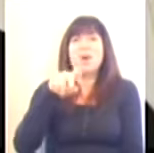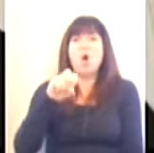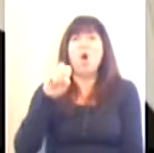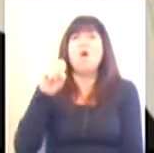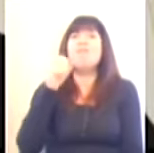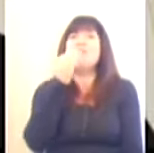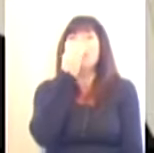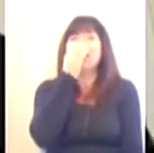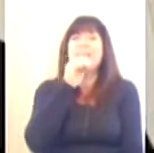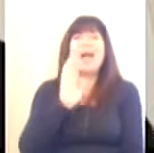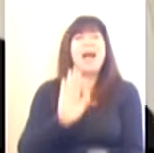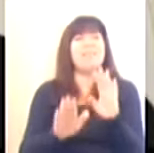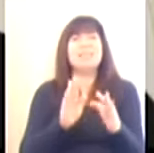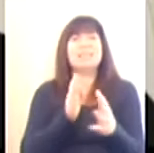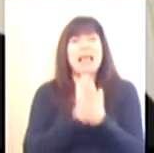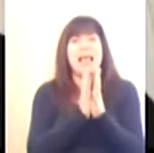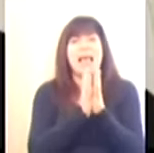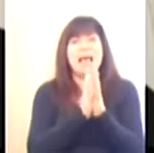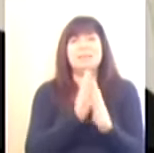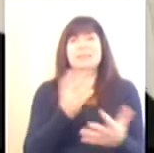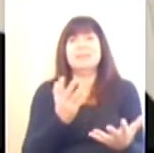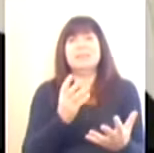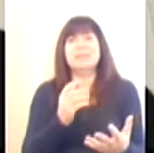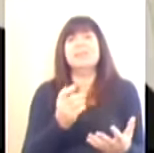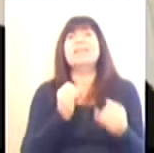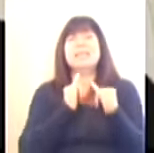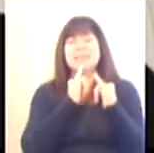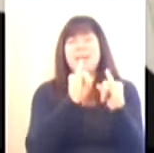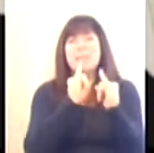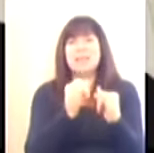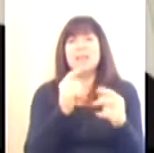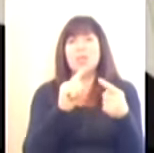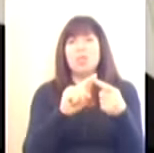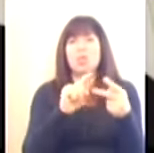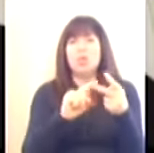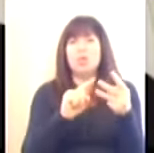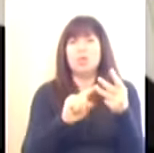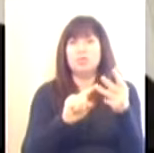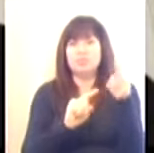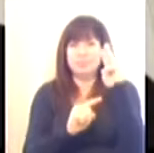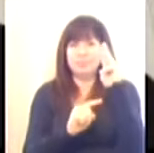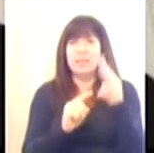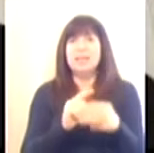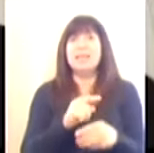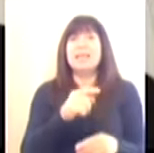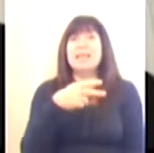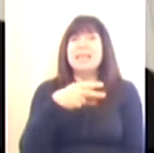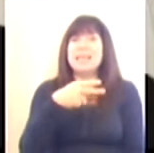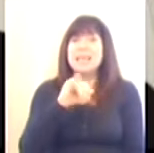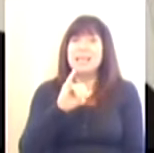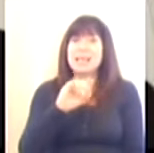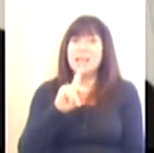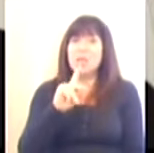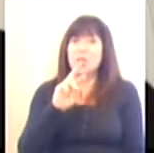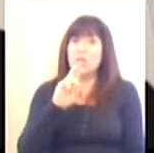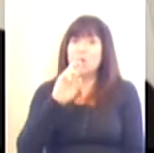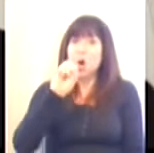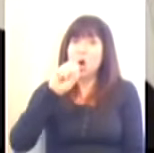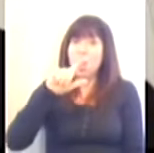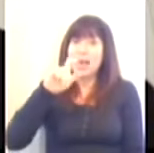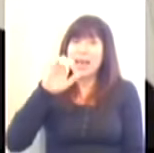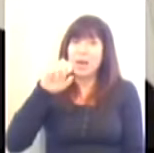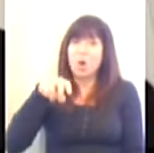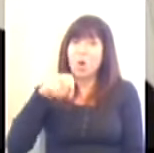así que voy a tratar de contenerme, pero lo que quiero transmitir son dos o tres cosas. Lo primero, el hidrógeno verde en nuestros números muestra que puede